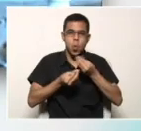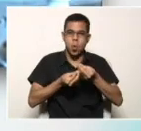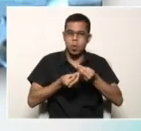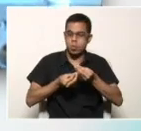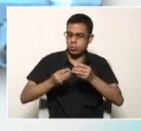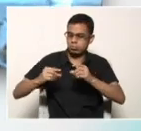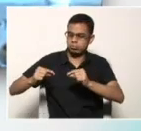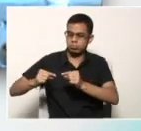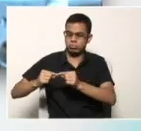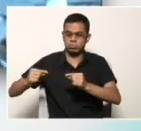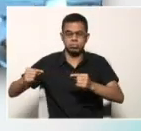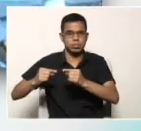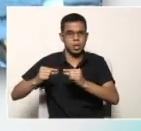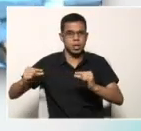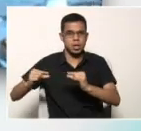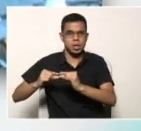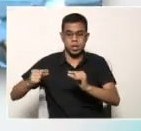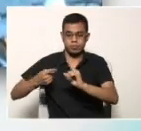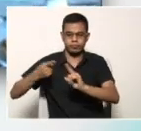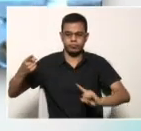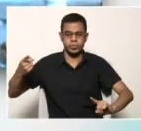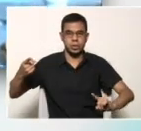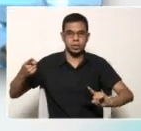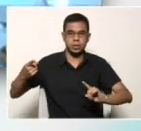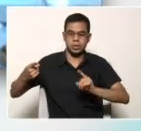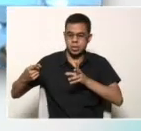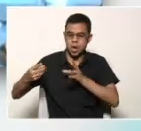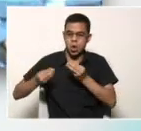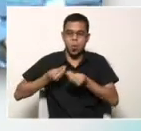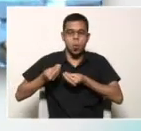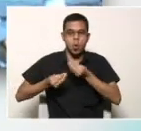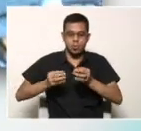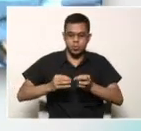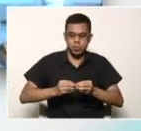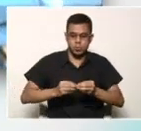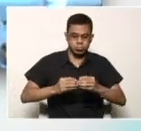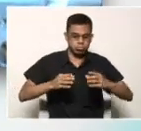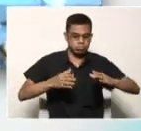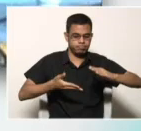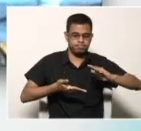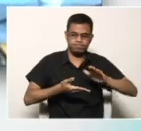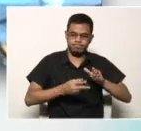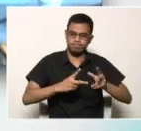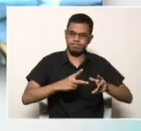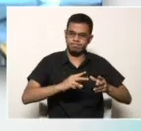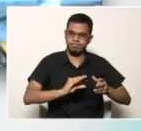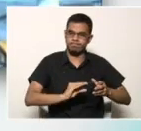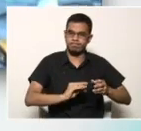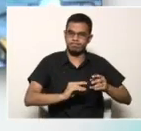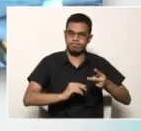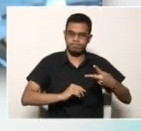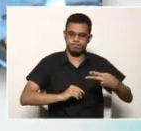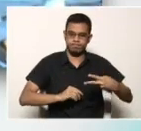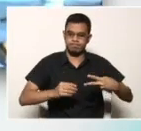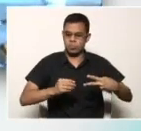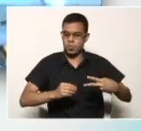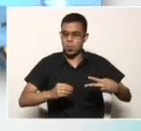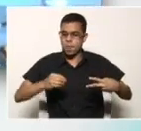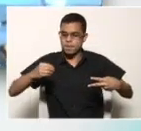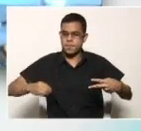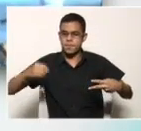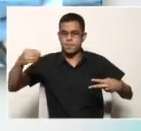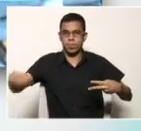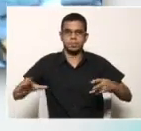sacar estos cables para luego cortarlo en donde está la falla de continuidad y hacer nuevamente la